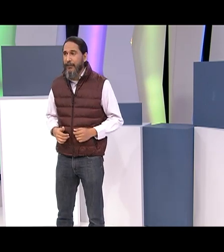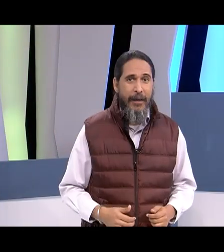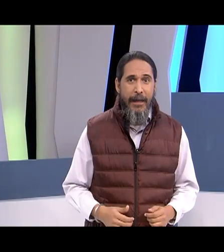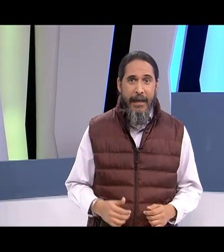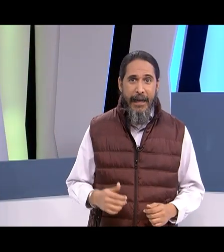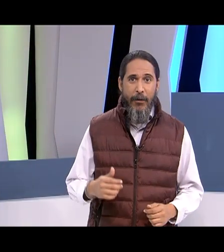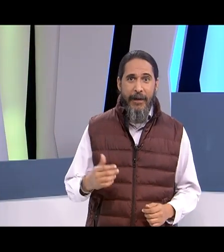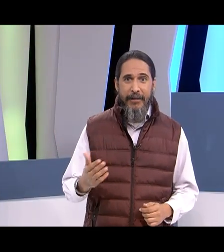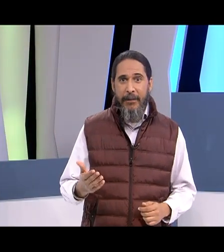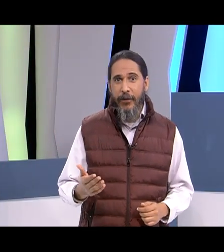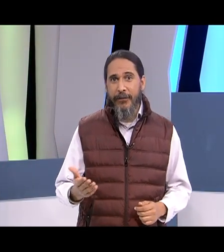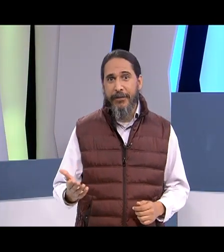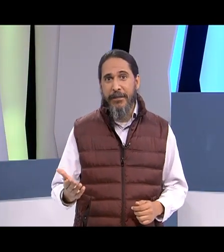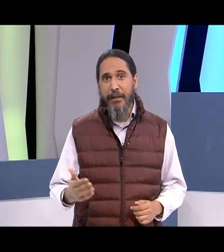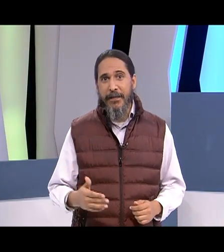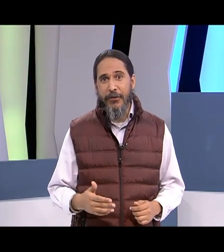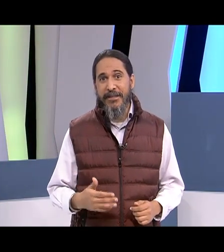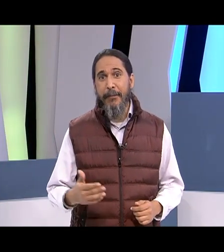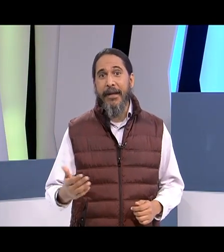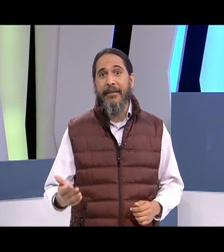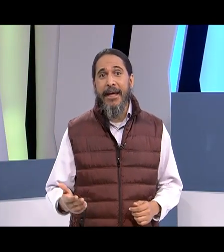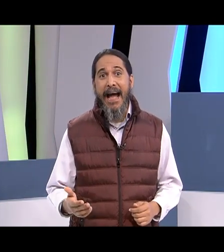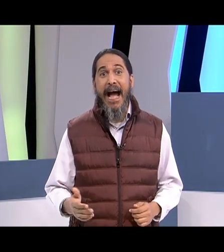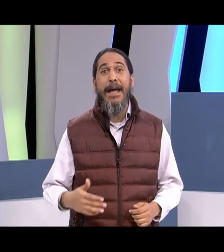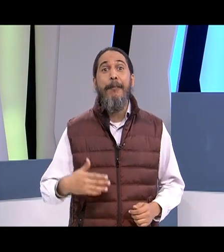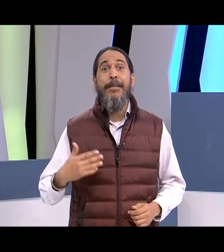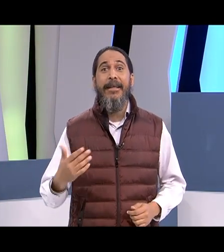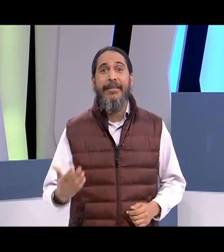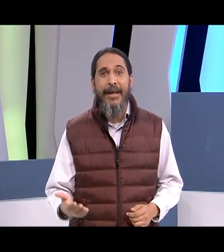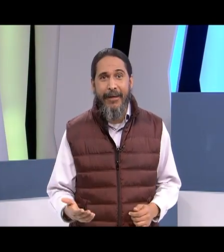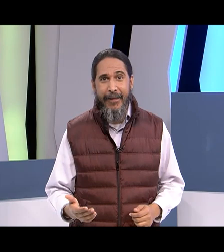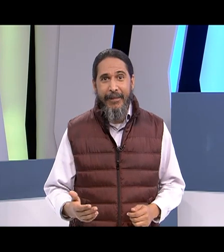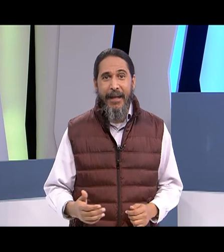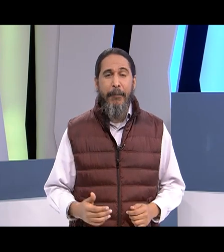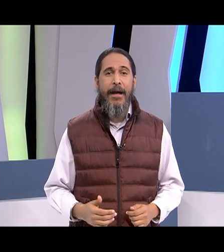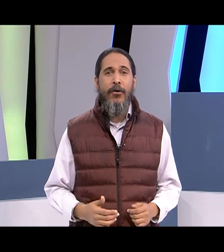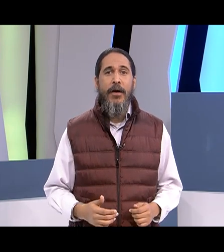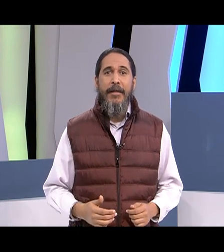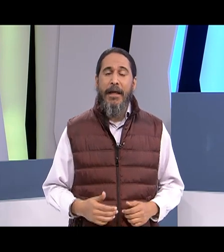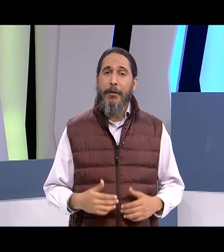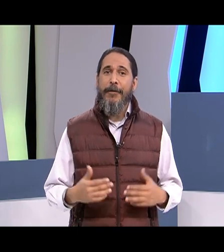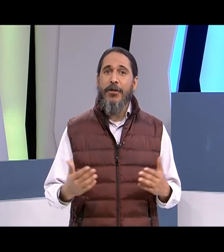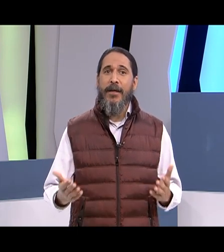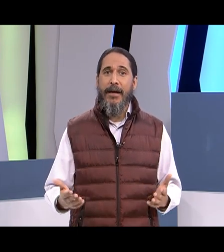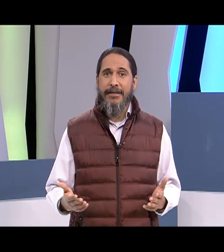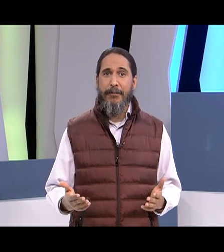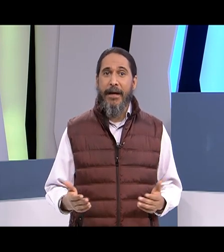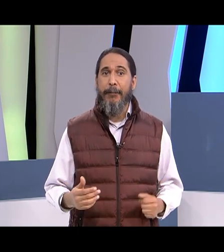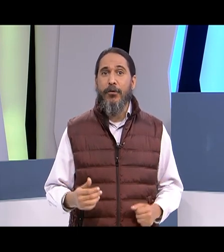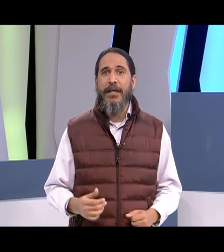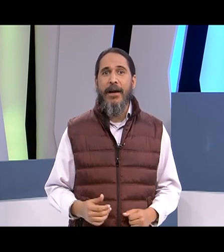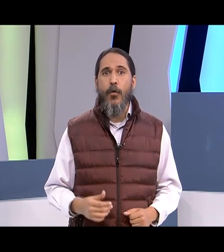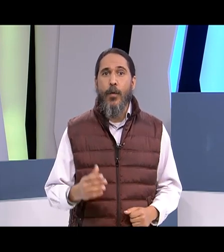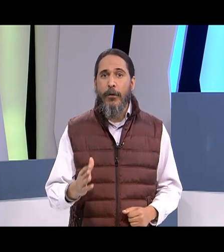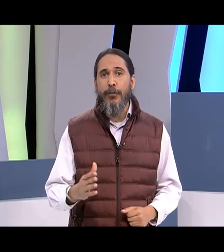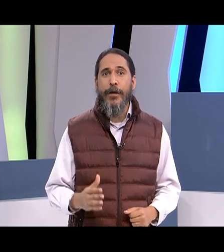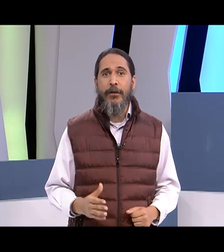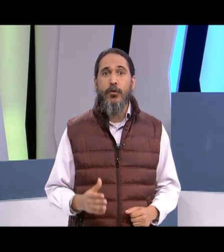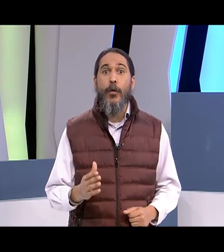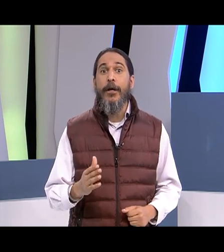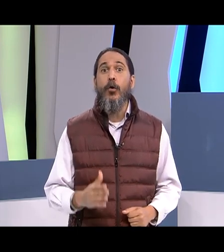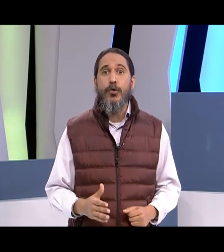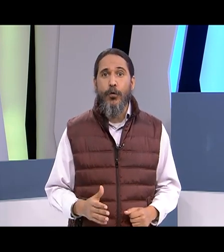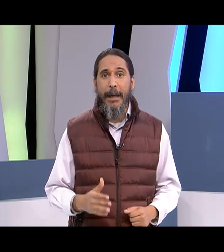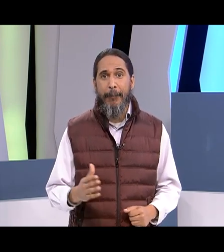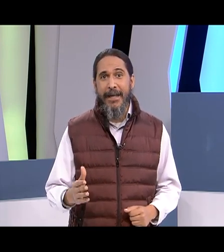tema. El objetivo de estos espacios es aprender a emprender de la mano de profesionales para impulsar nuevos